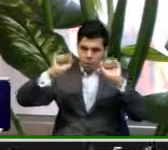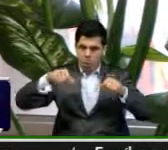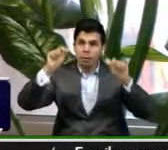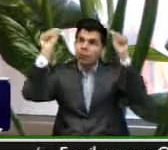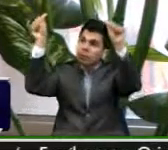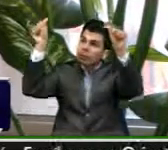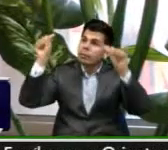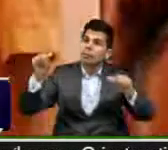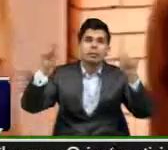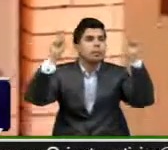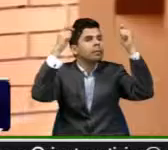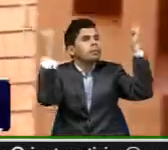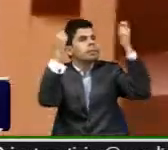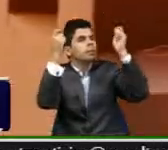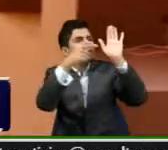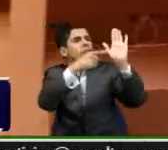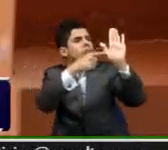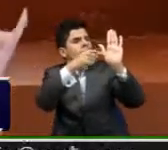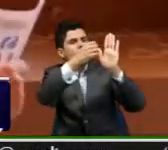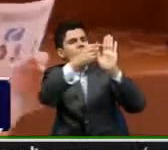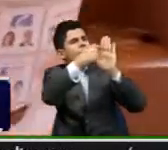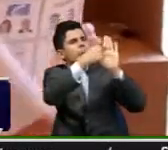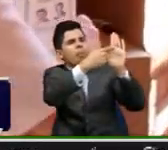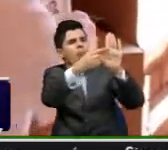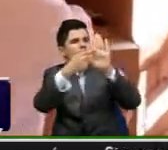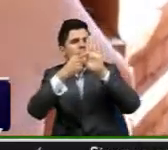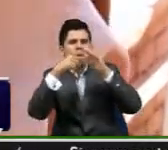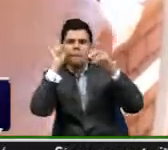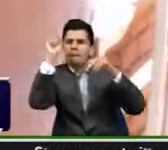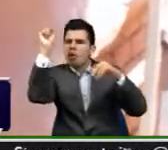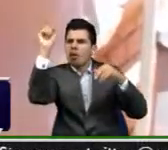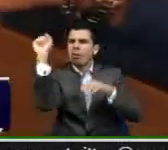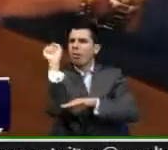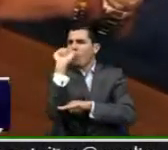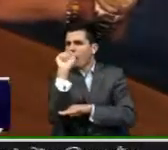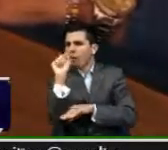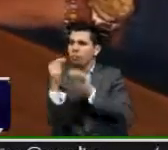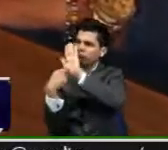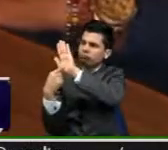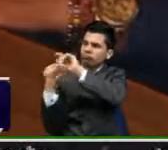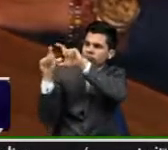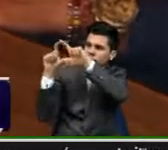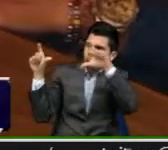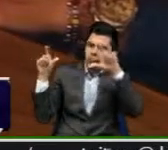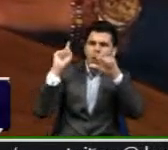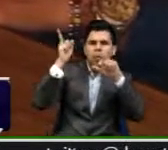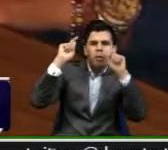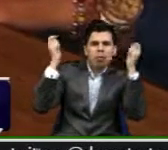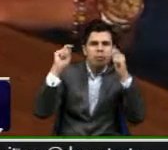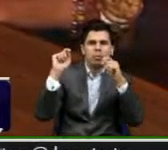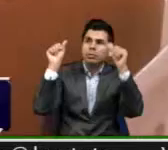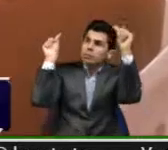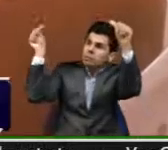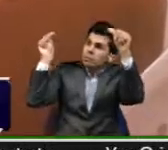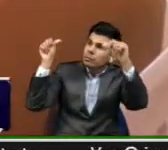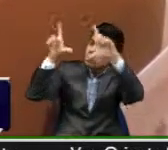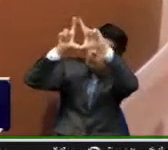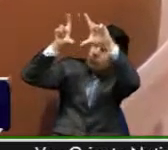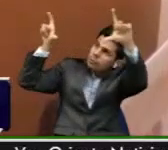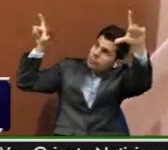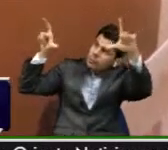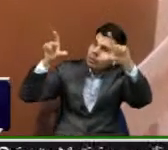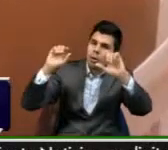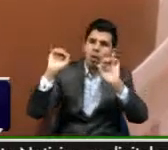electoral en sitios fijos o móviles, o sea, cualquier tipo de propaganda de los candidatos, ya sea en vallas,